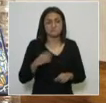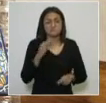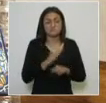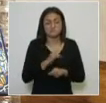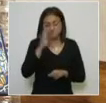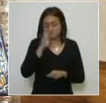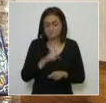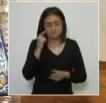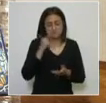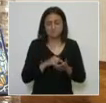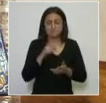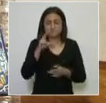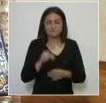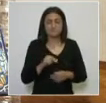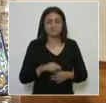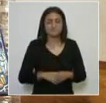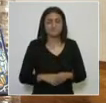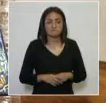Créanme que no.